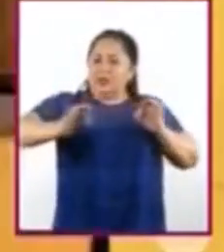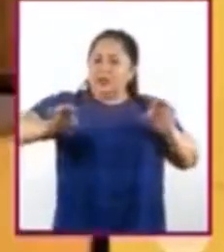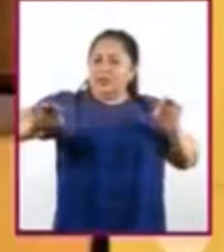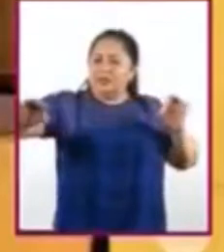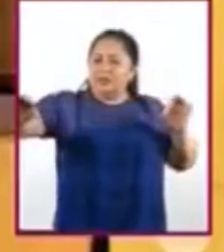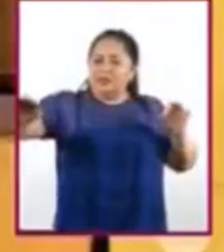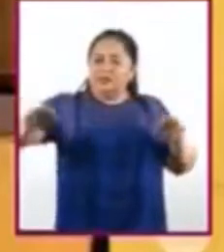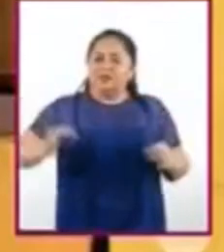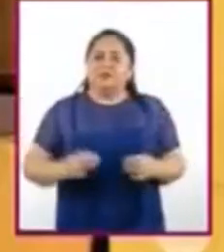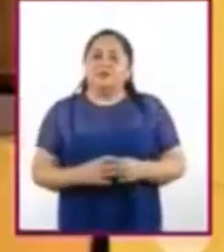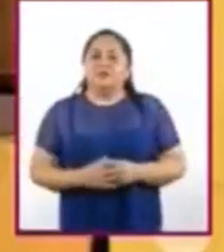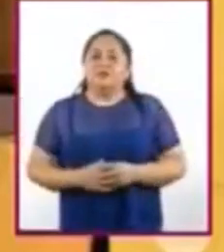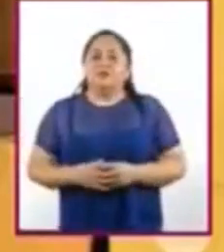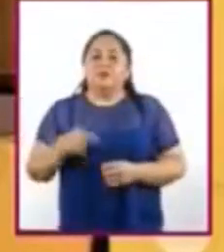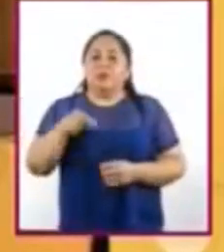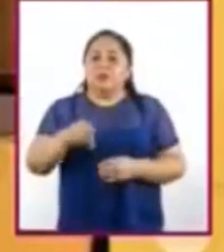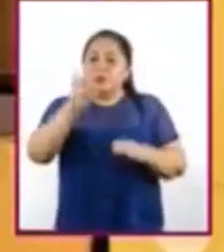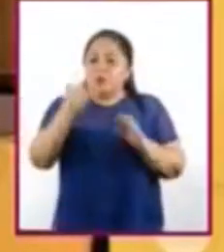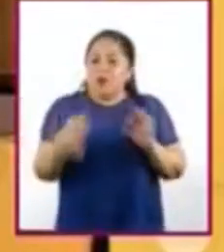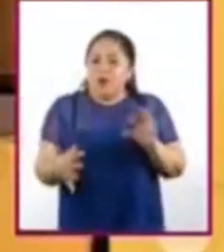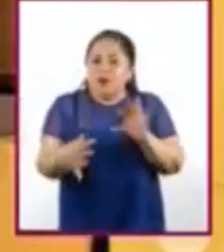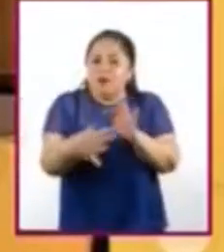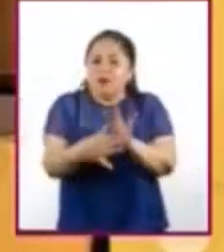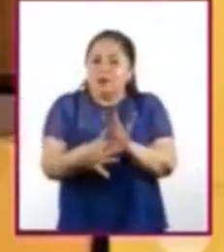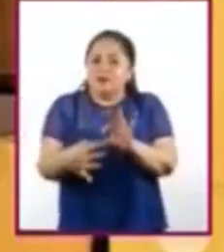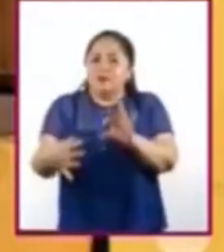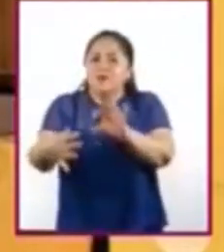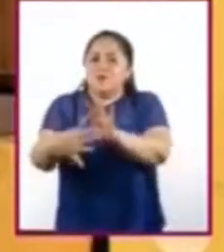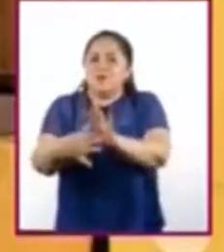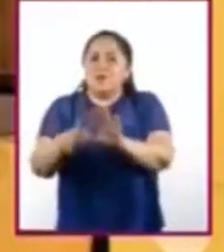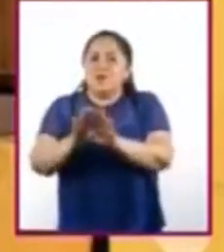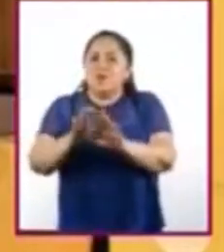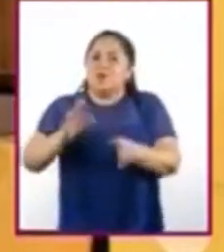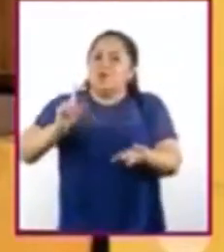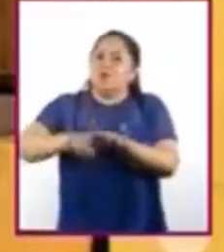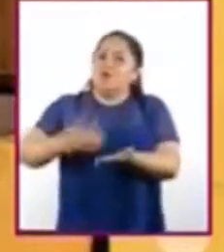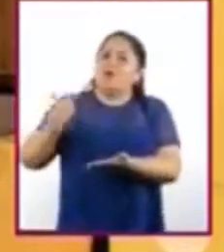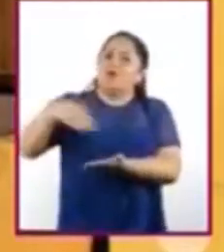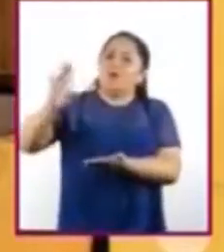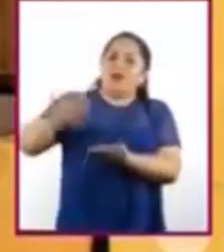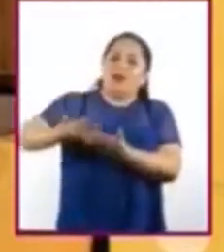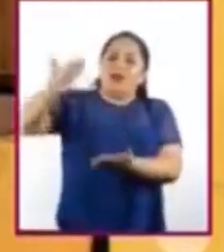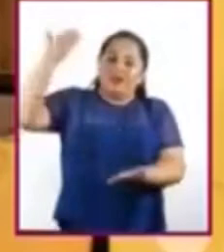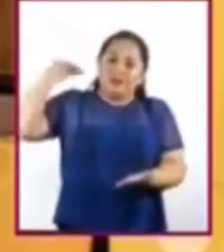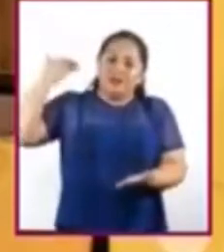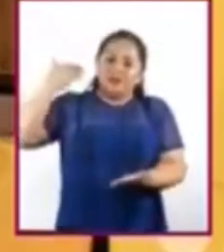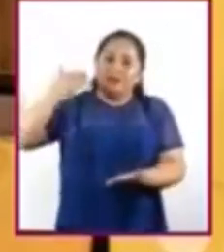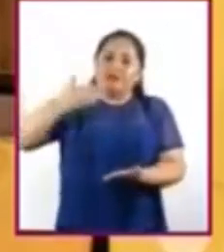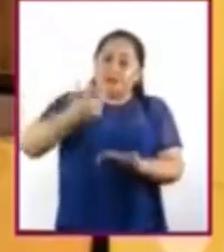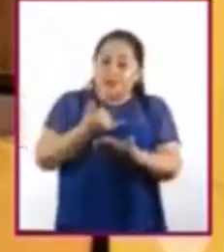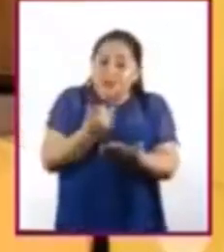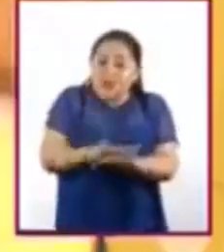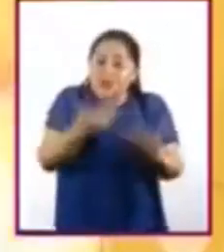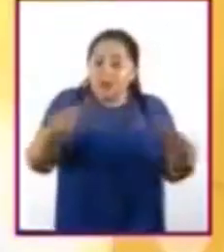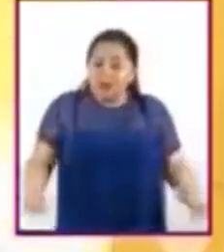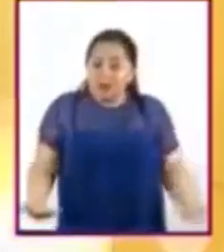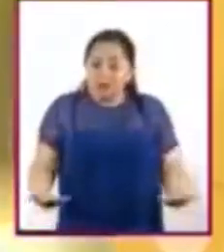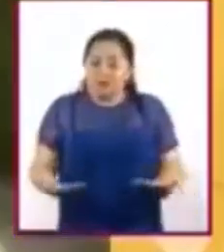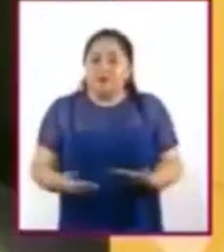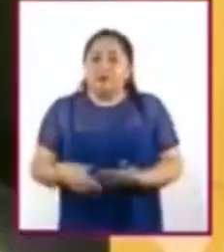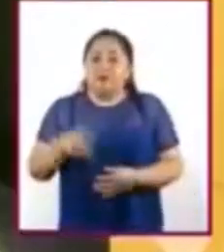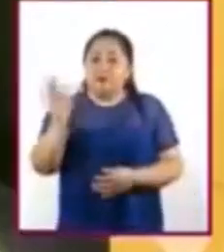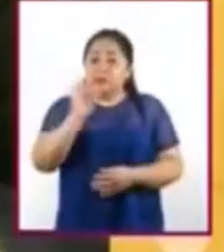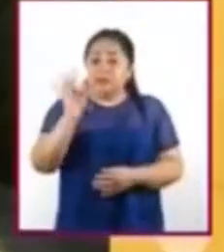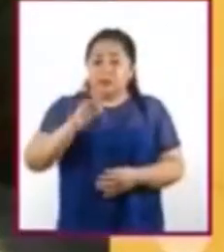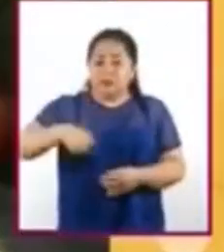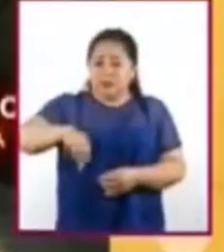cordel, que nos une con lo que hemos sido antes y lo que somos hoy. Si